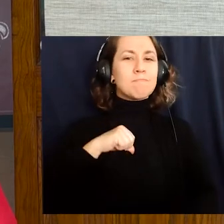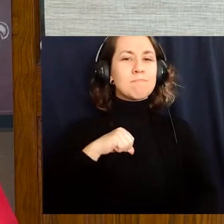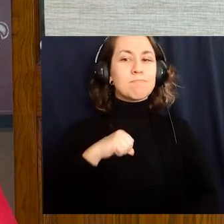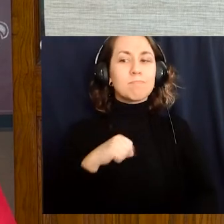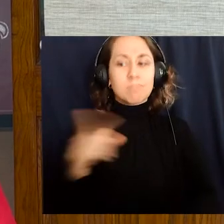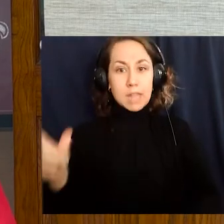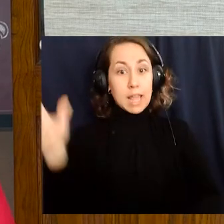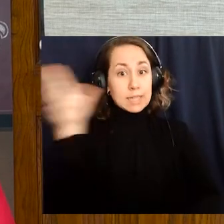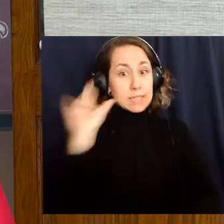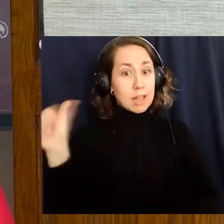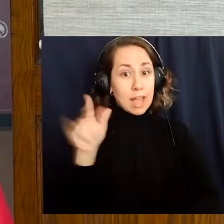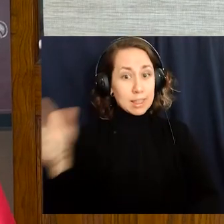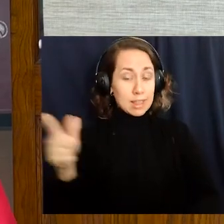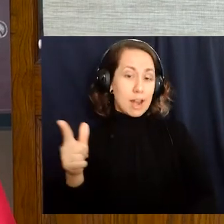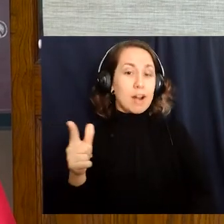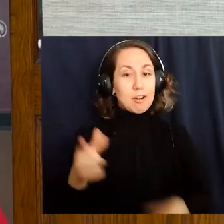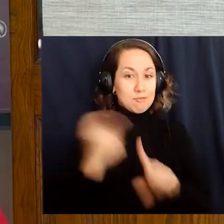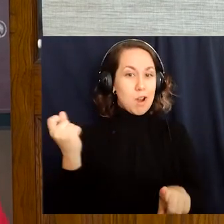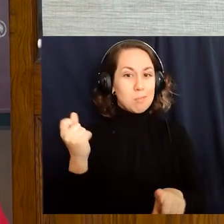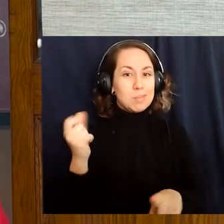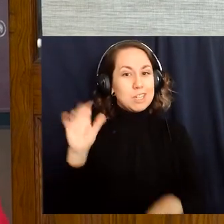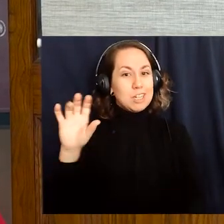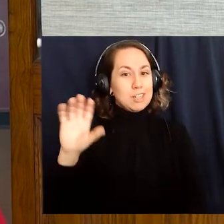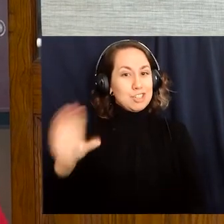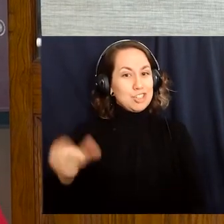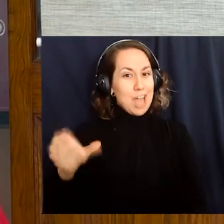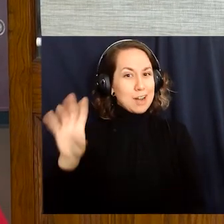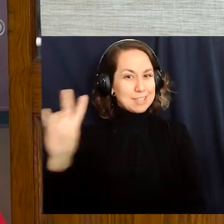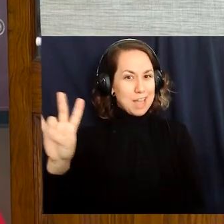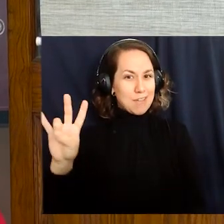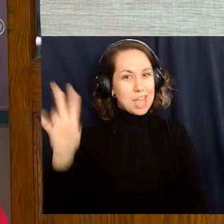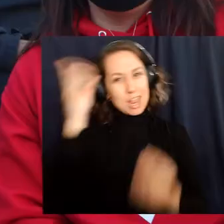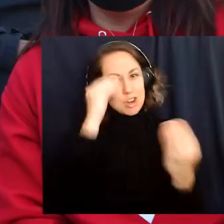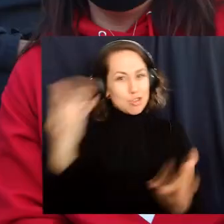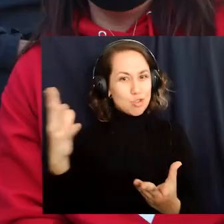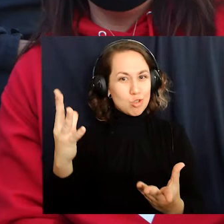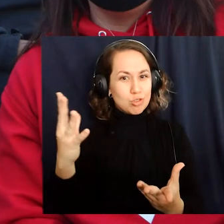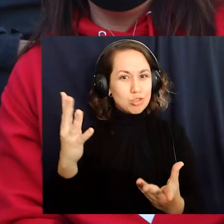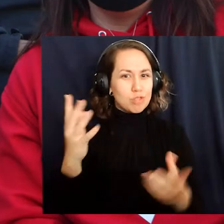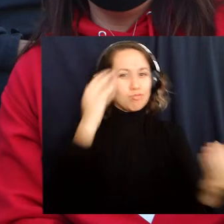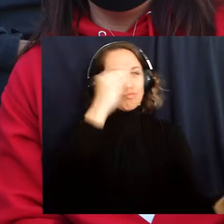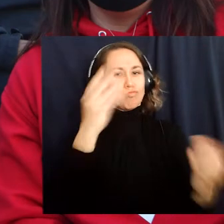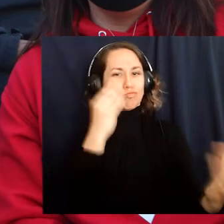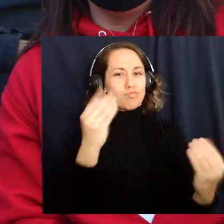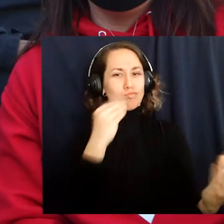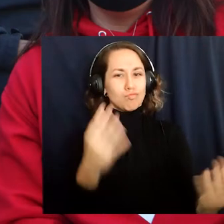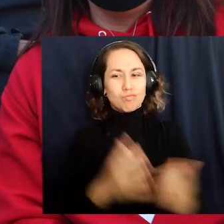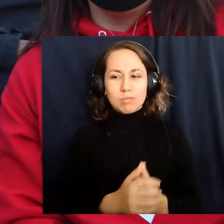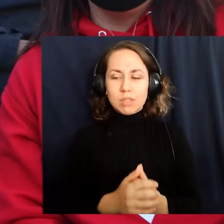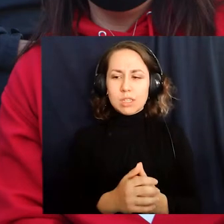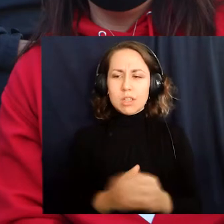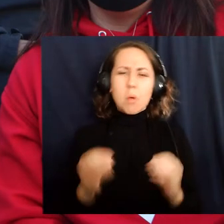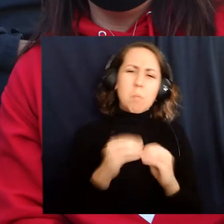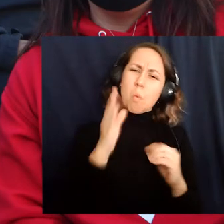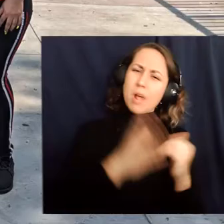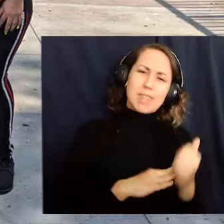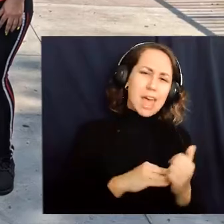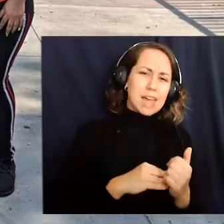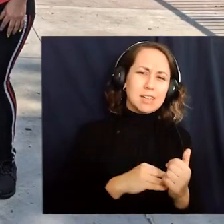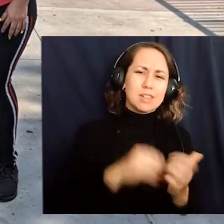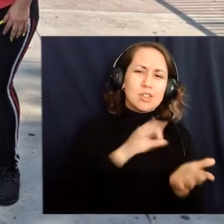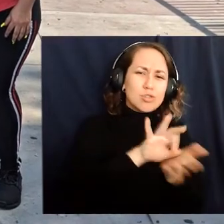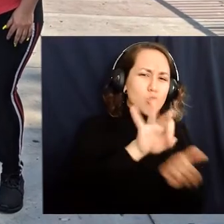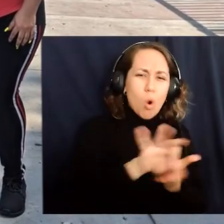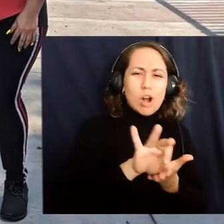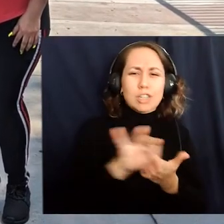mucho más que las calificaciones. Ellos son los mejores. Estoy muy orgulloso de ellos porque al ir más allá de la